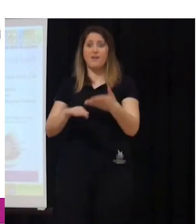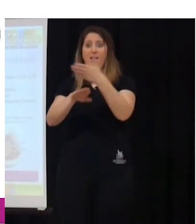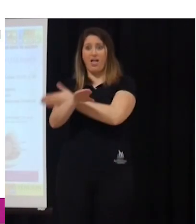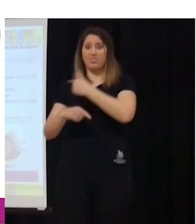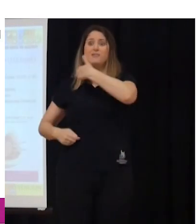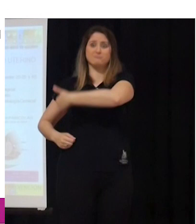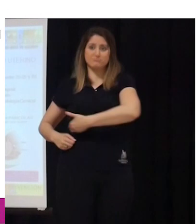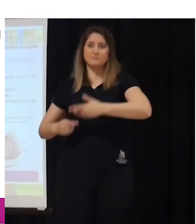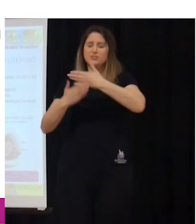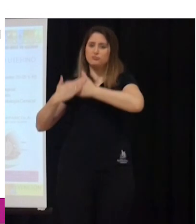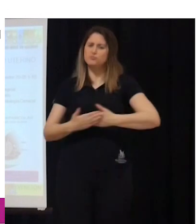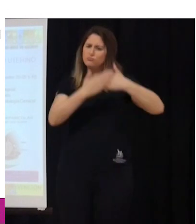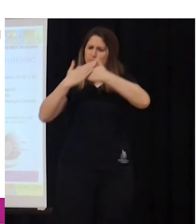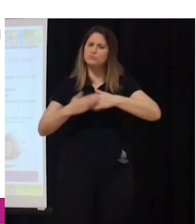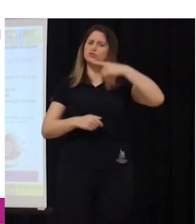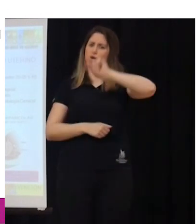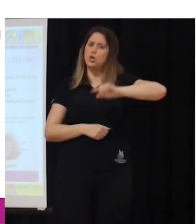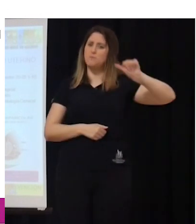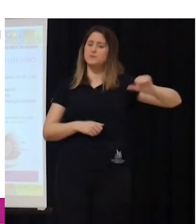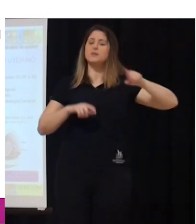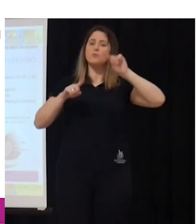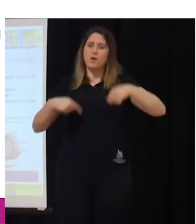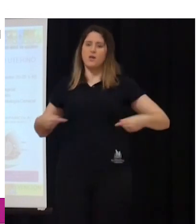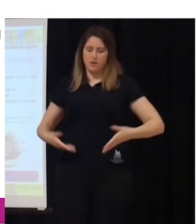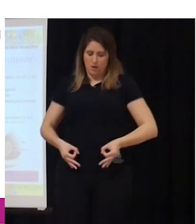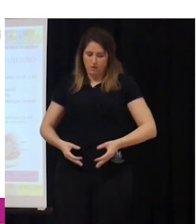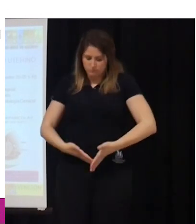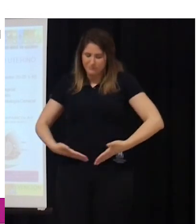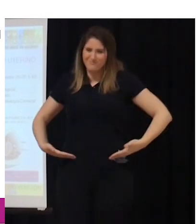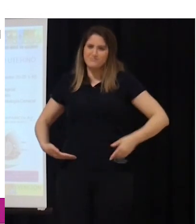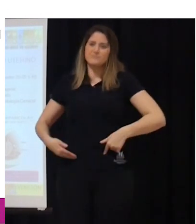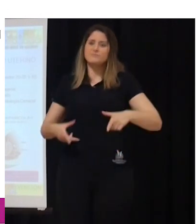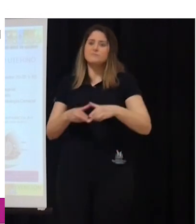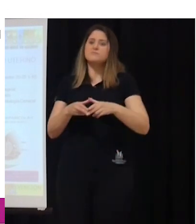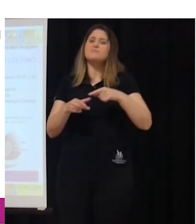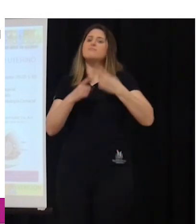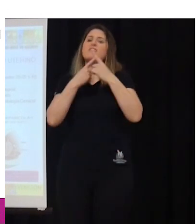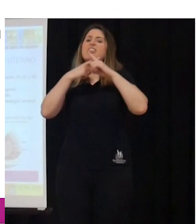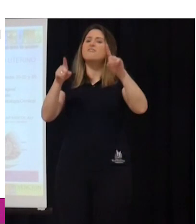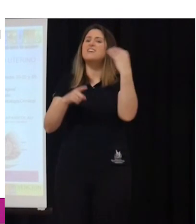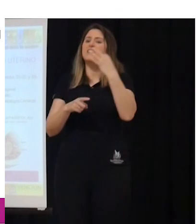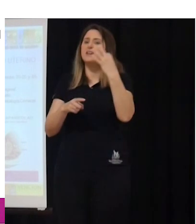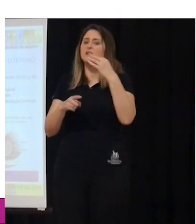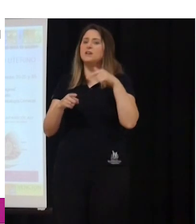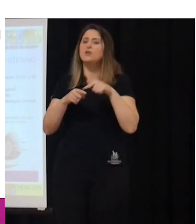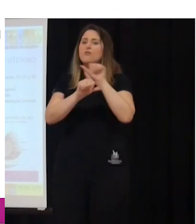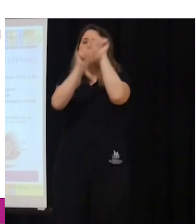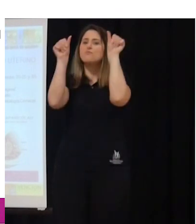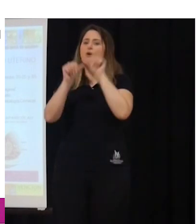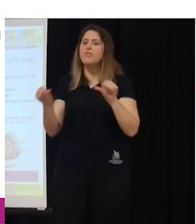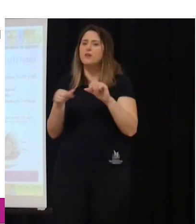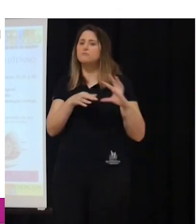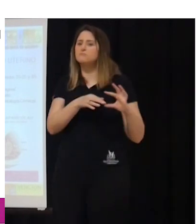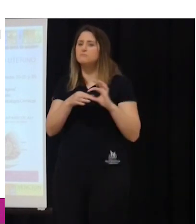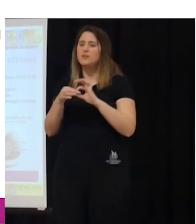por último, el cáncer del cuello del útero. El cáncer del cuello del útero, que se diferencia de los demás en que no tiene un modelo